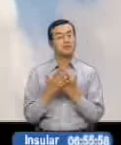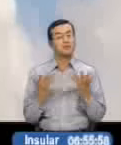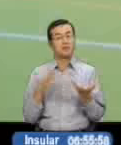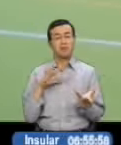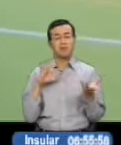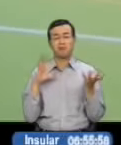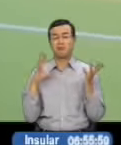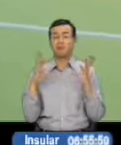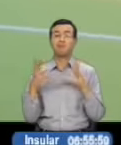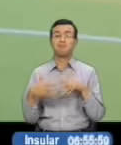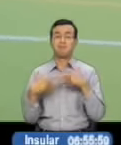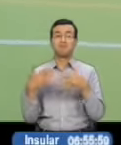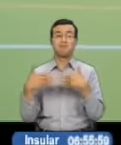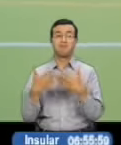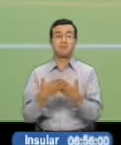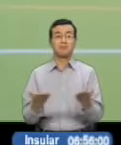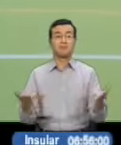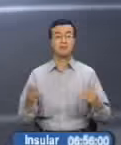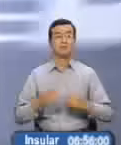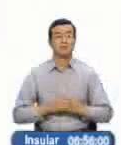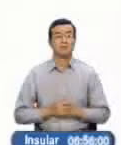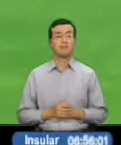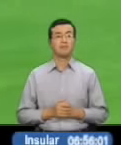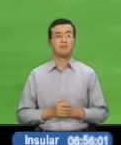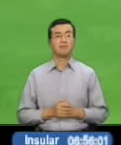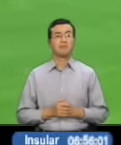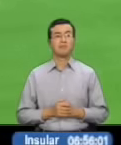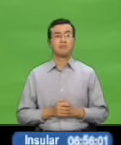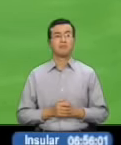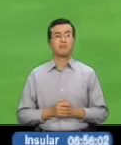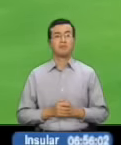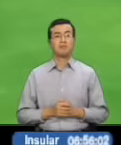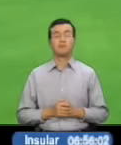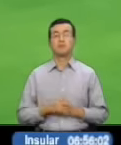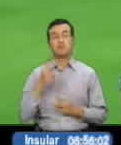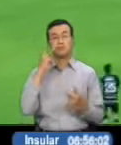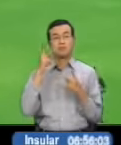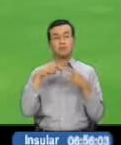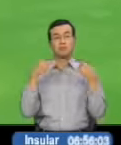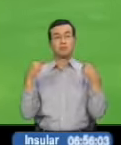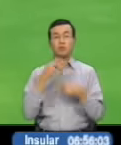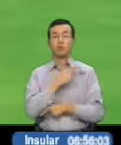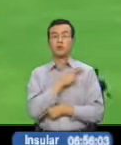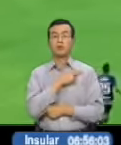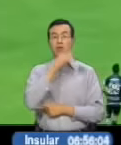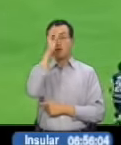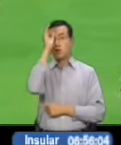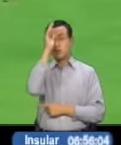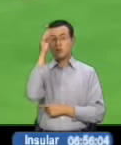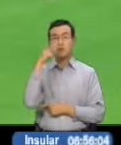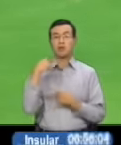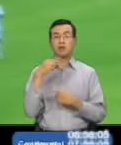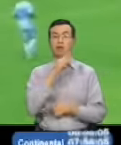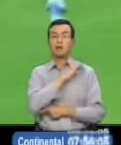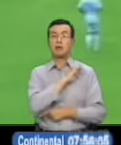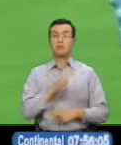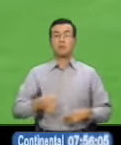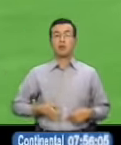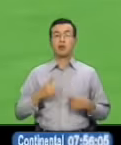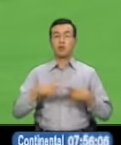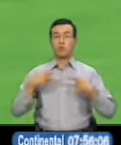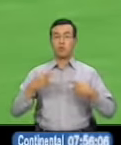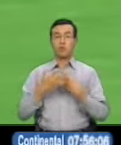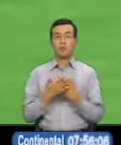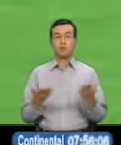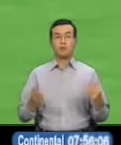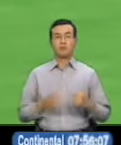deporte sigue girando y en su marcha. Este es el partido entre Universidad Católica y Emelec del último fin de